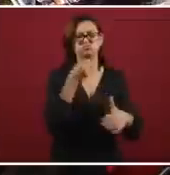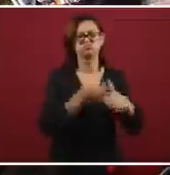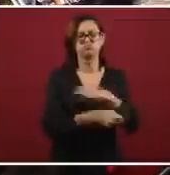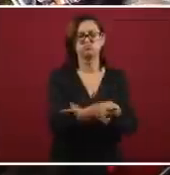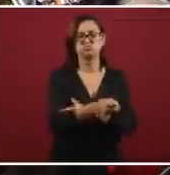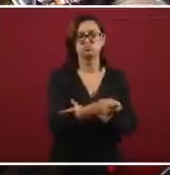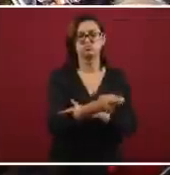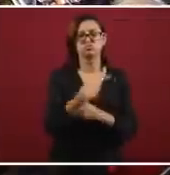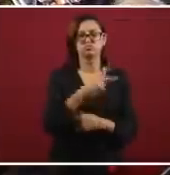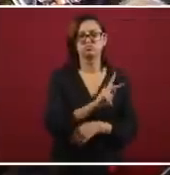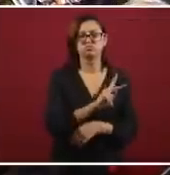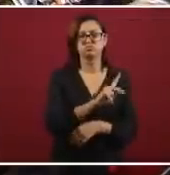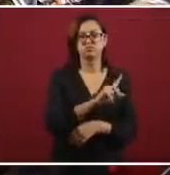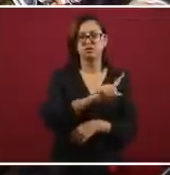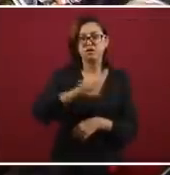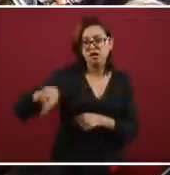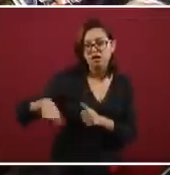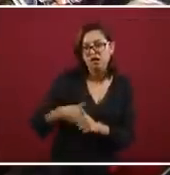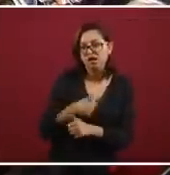cuando